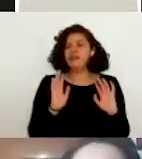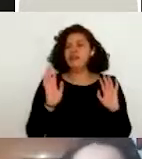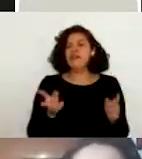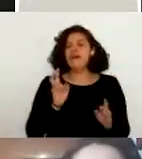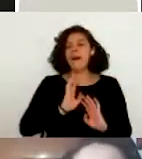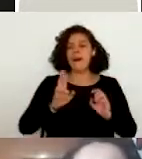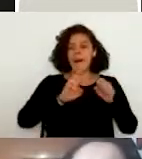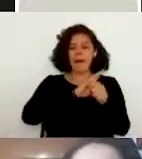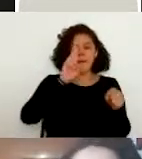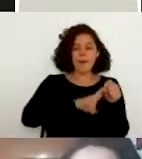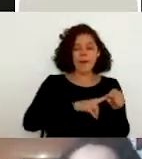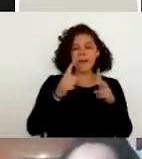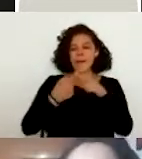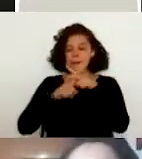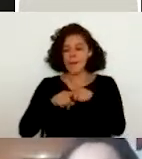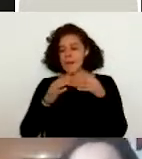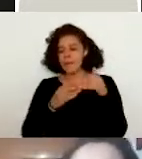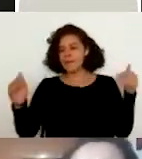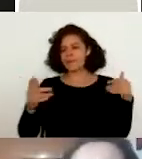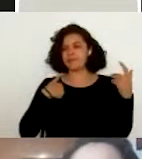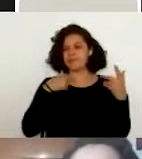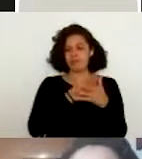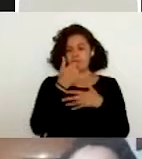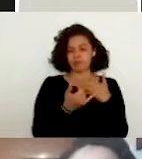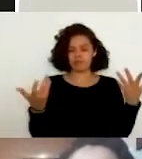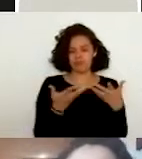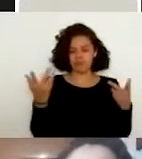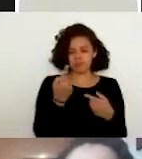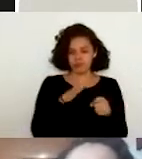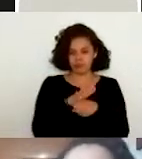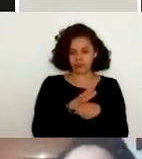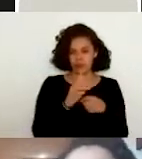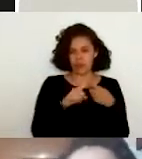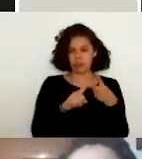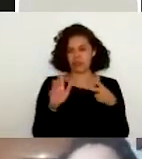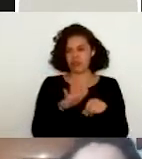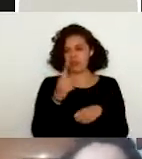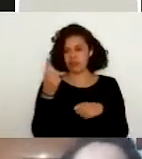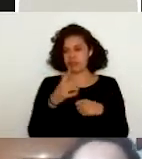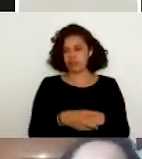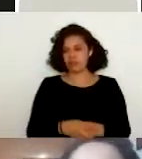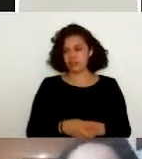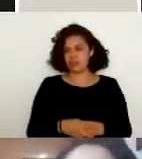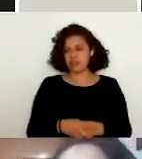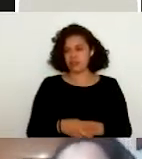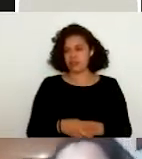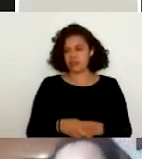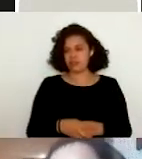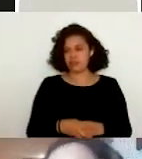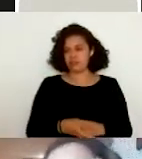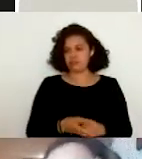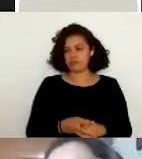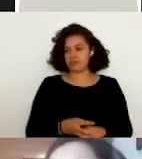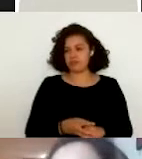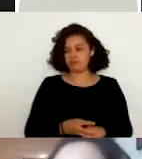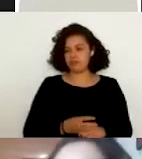naturaleza y el origen. ¿Qué proyecto voy a realizar y por qué? Tenemos que tener claro, además, a quiénes, es